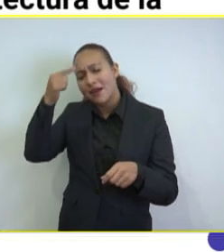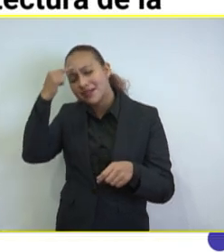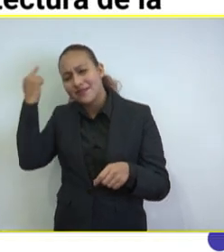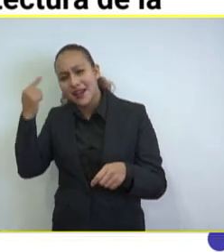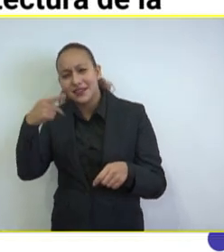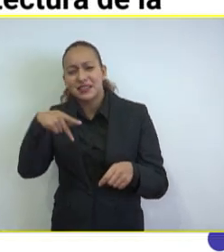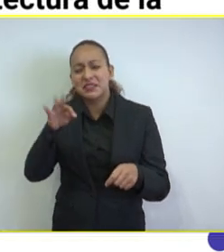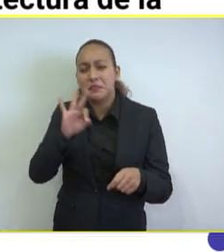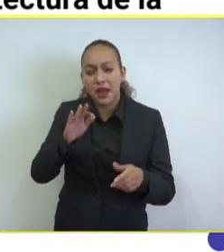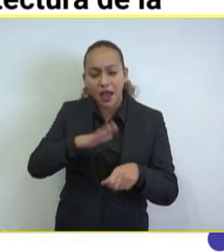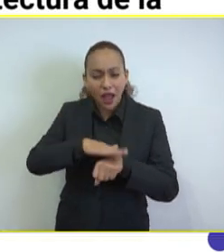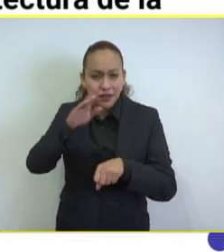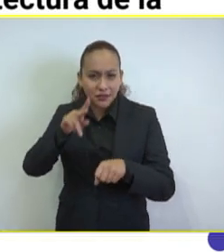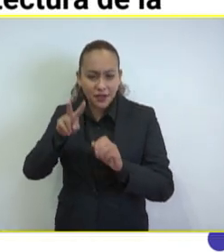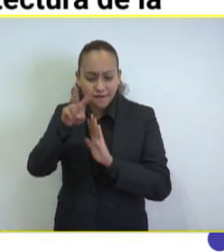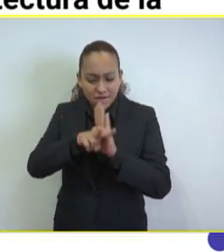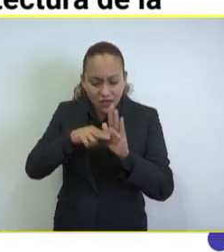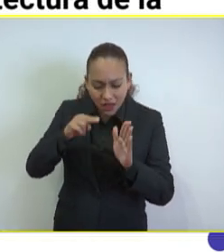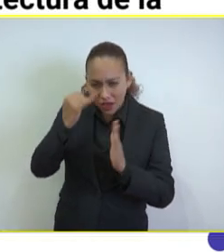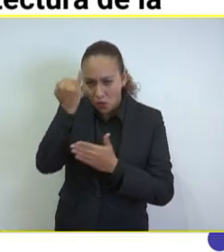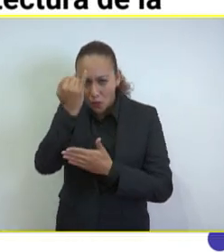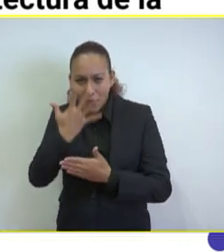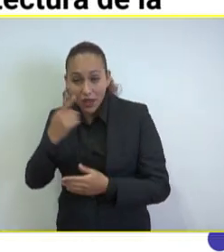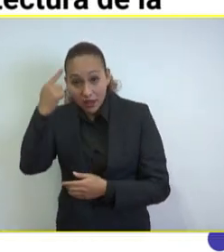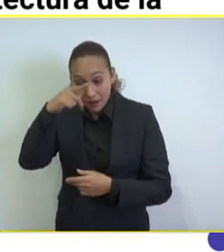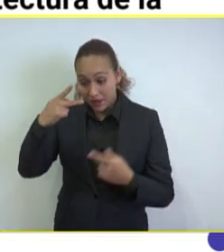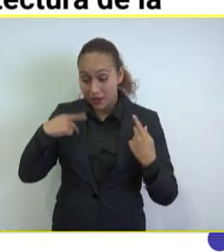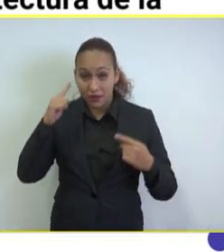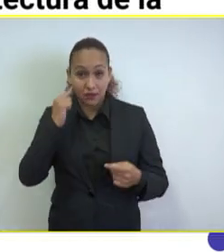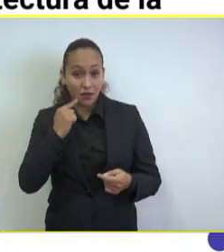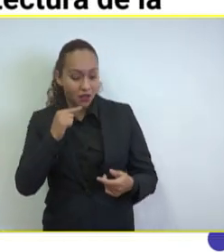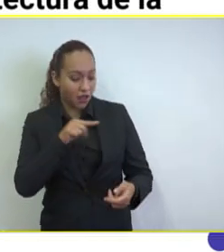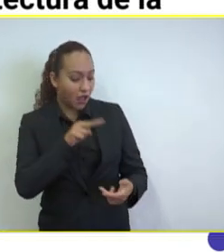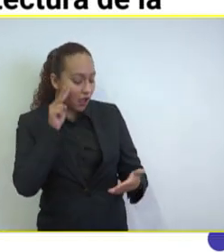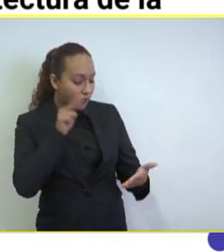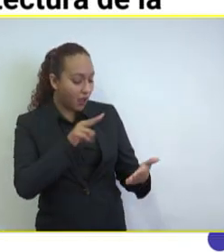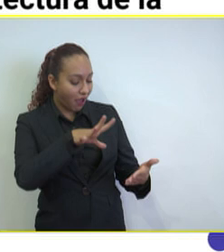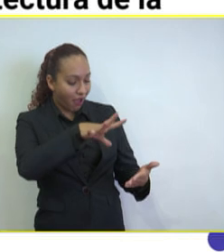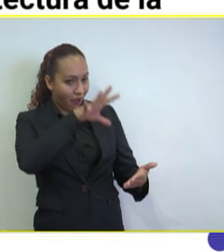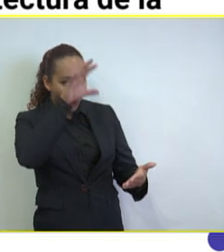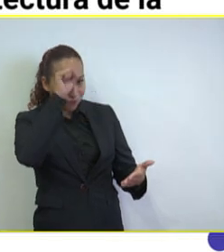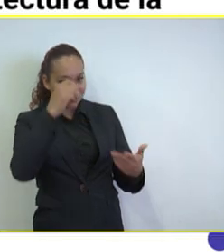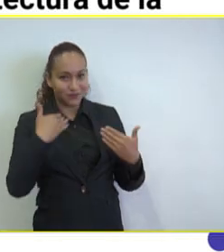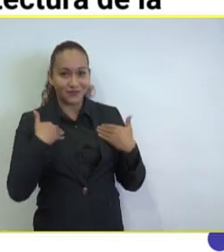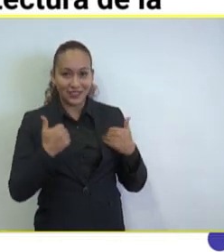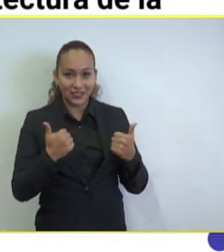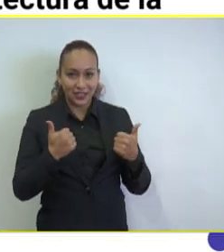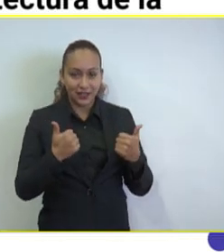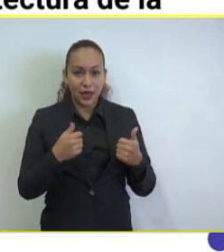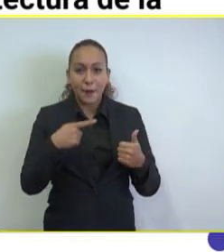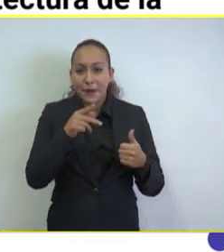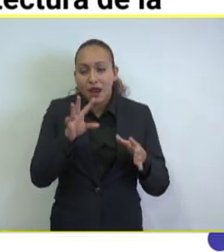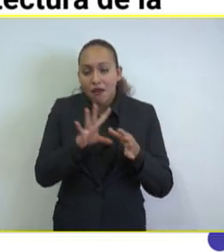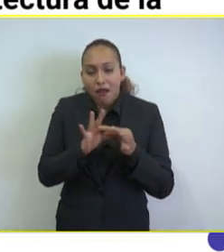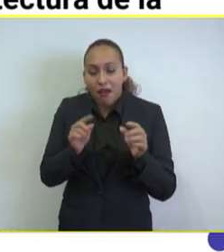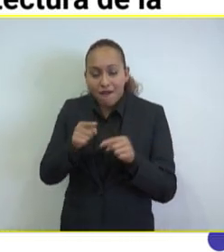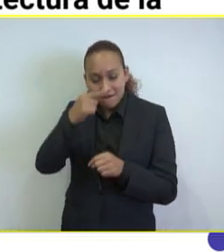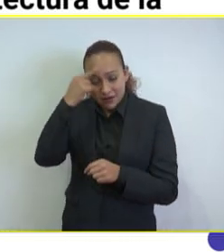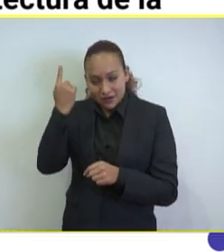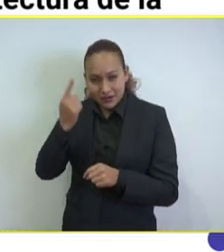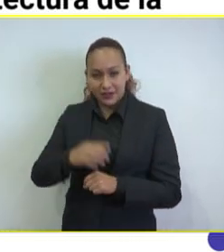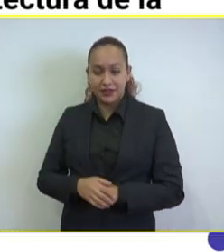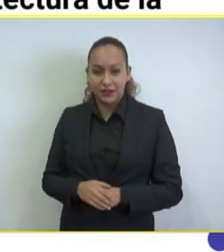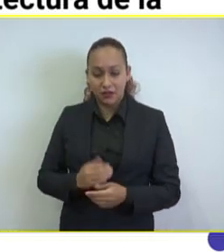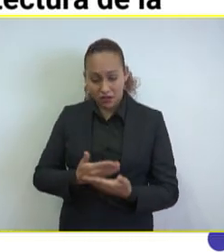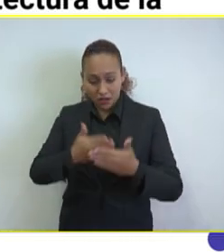información suficiente para que pudiera entender el concepto, pero sin llegar a ser excesivo como para desviarnos. También tenemos la